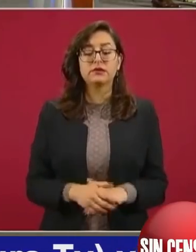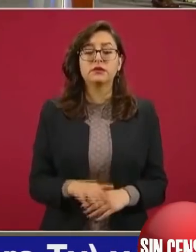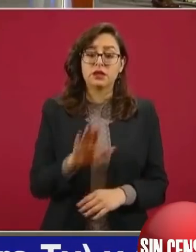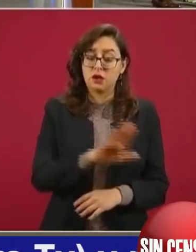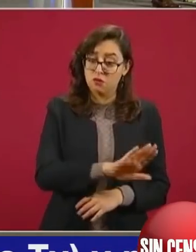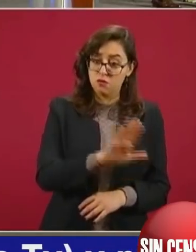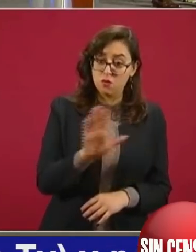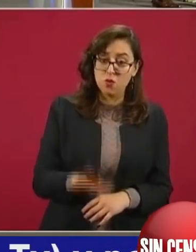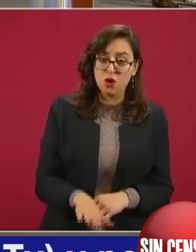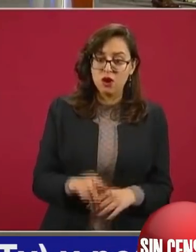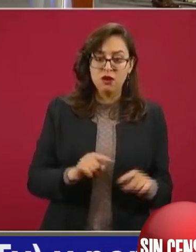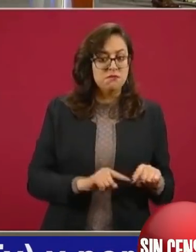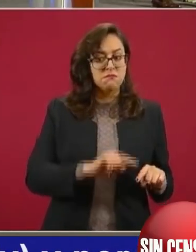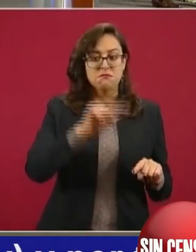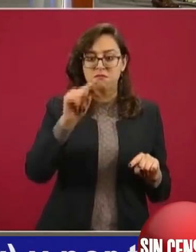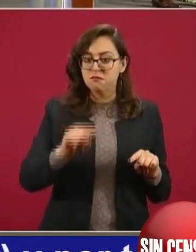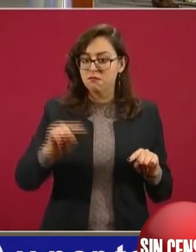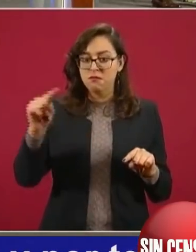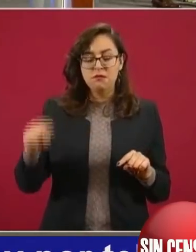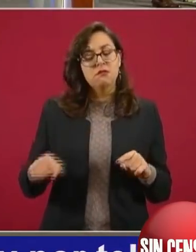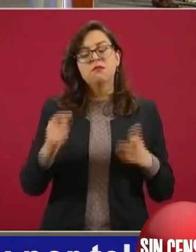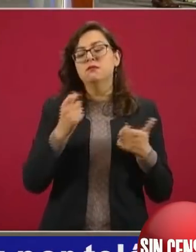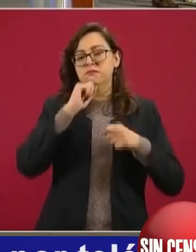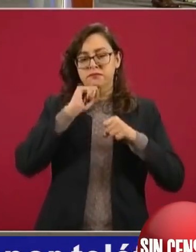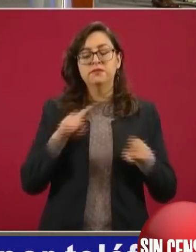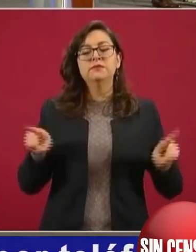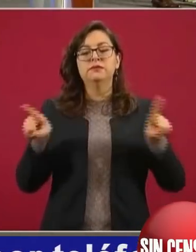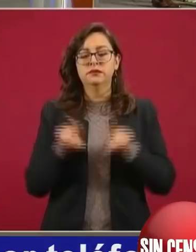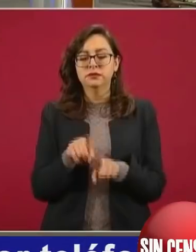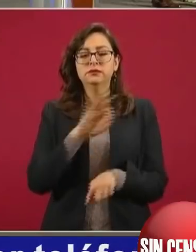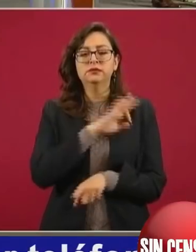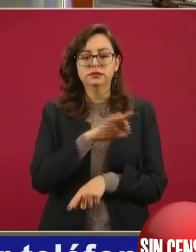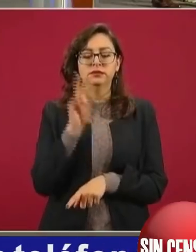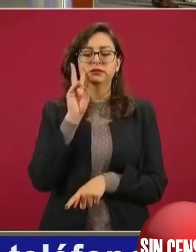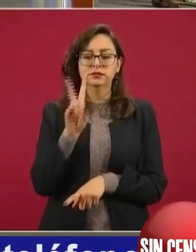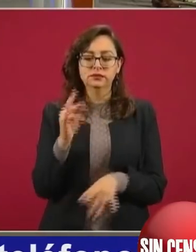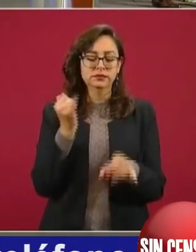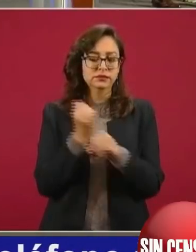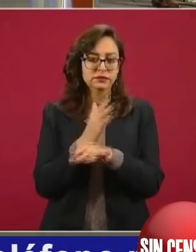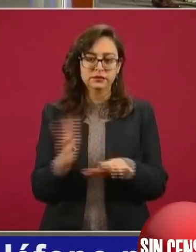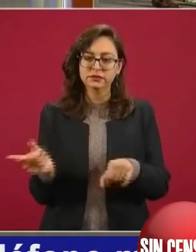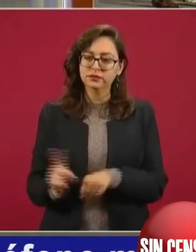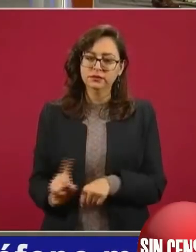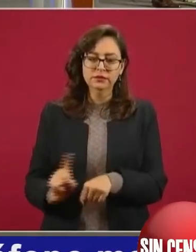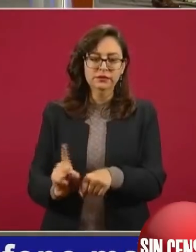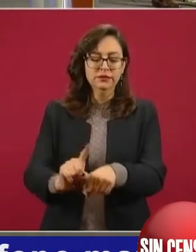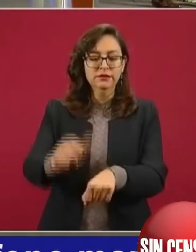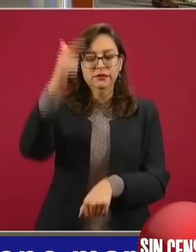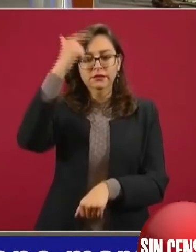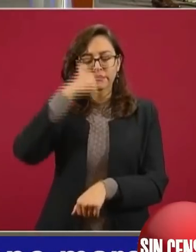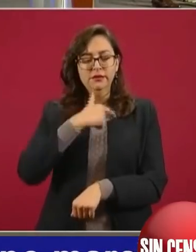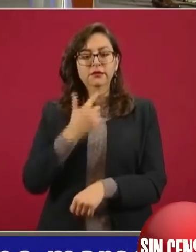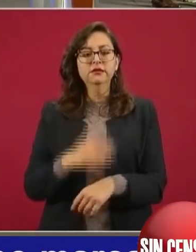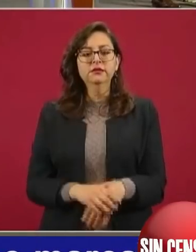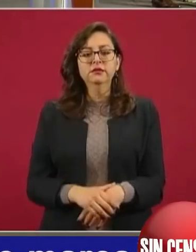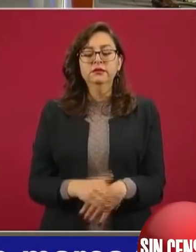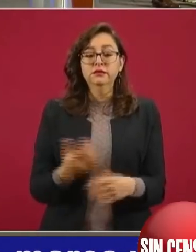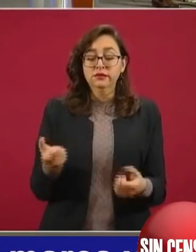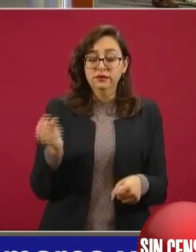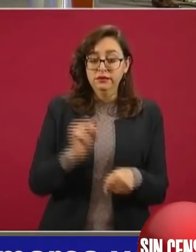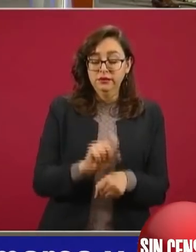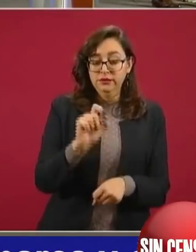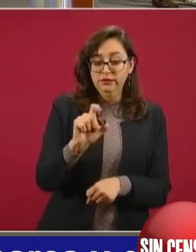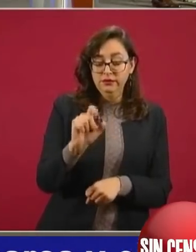esto insisto, lo informamos todas las noches. Llegamos a la semana 27, es decir, la segunda semana de julio, con un máximo